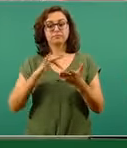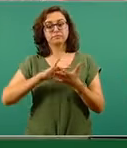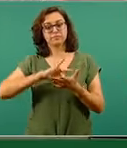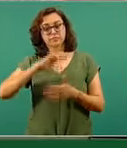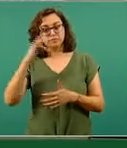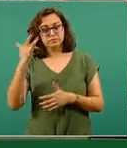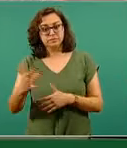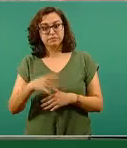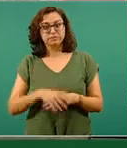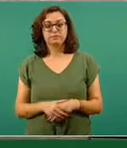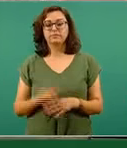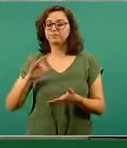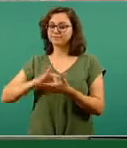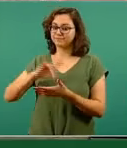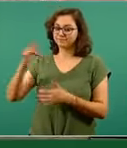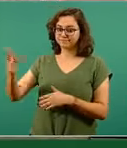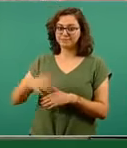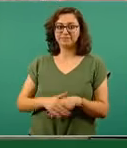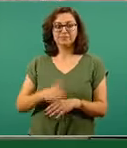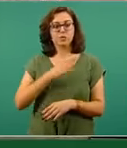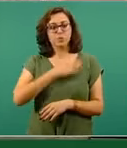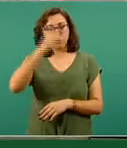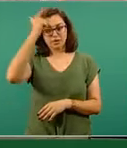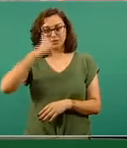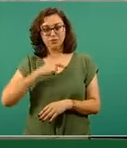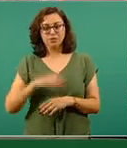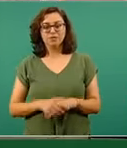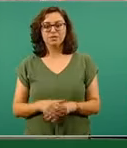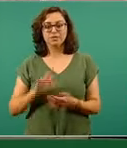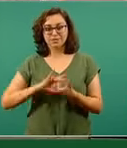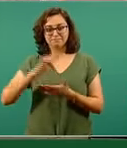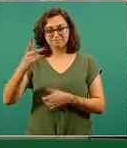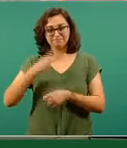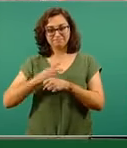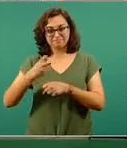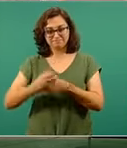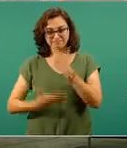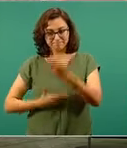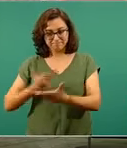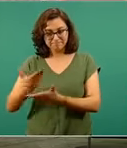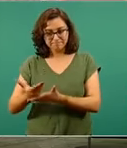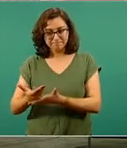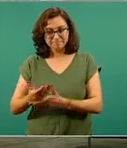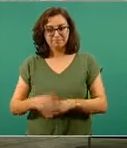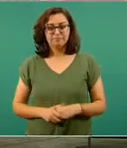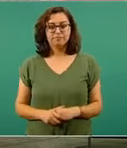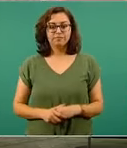Estaremos entonces mañana. Buenas noches. Gracias. Gracias por la invitación. A sus órdenes. Gracias, Rubén.